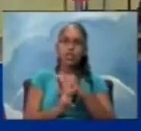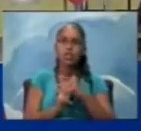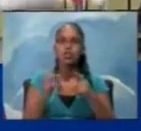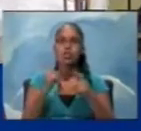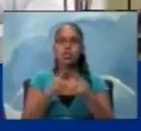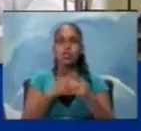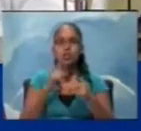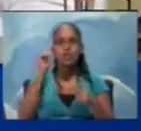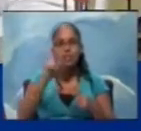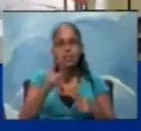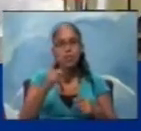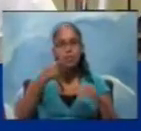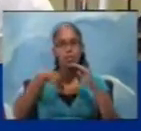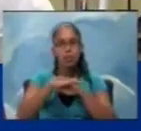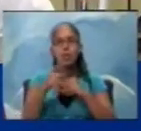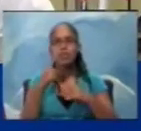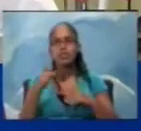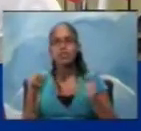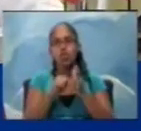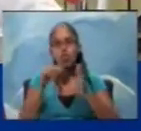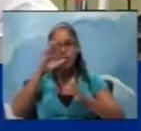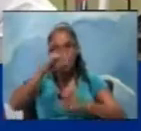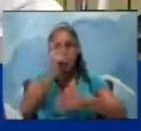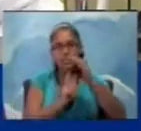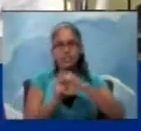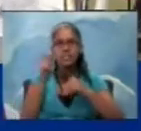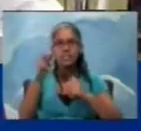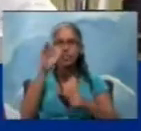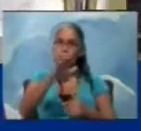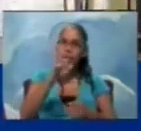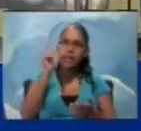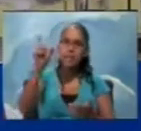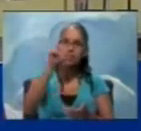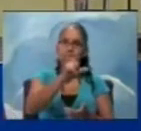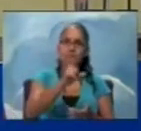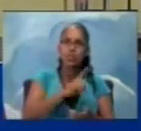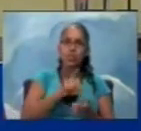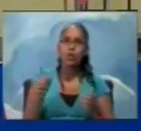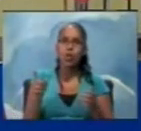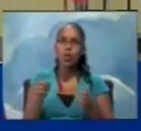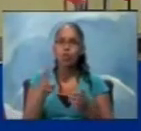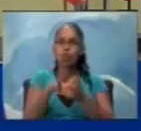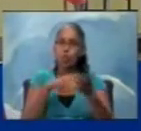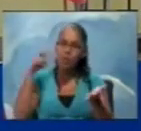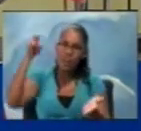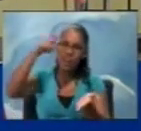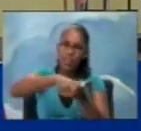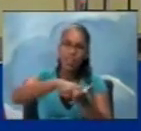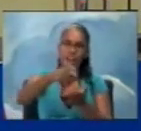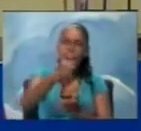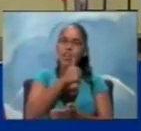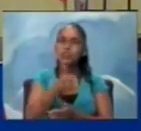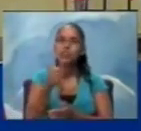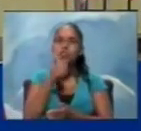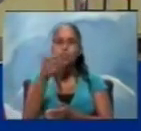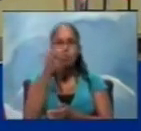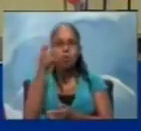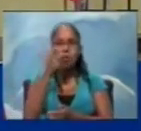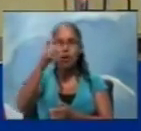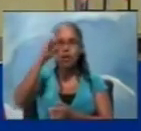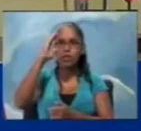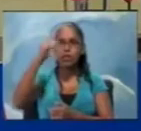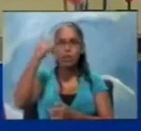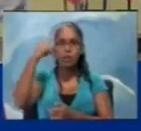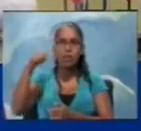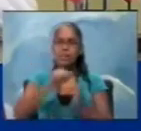y también te voy a decir dónde está. Te estoy enseñando el versículo. Dobla rodilla, ayuna, busca a Dios para